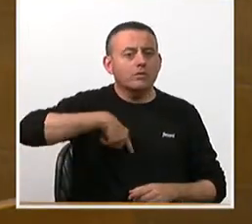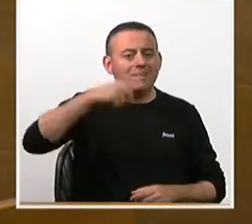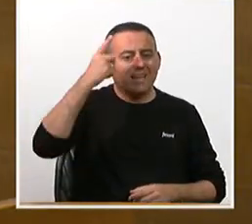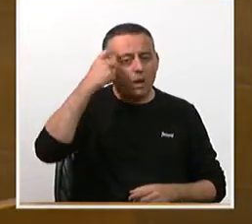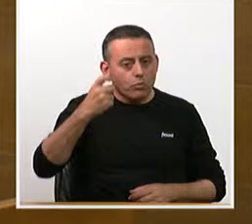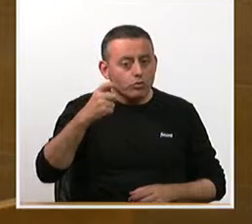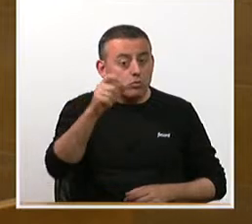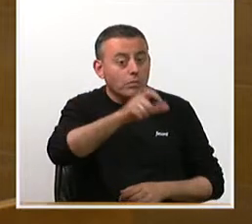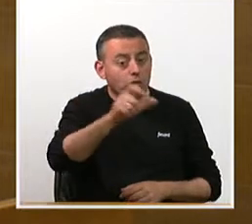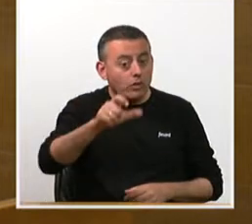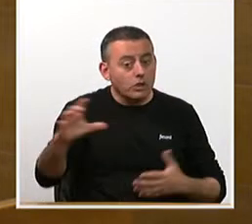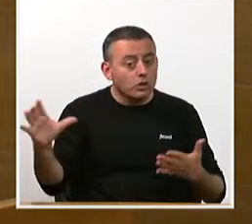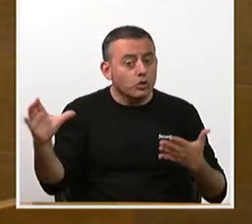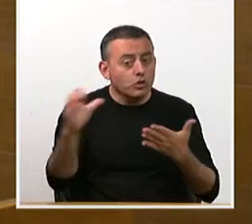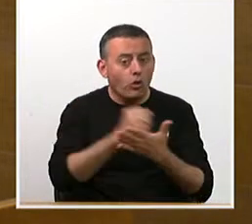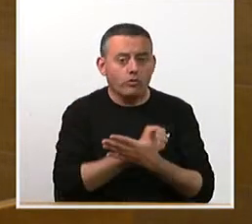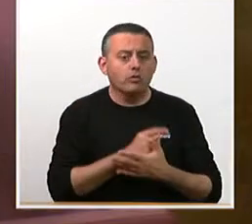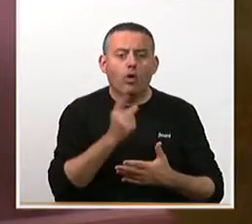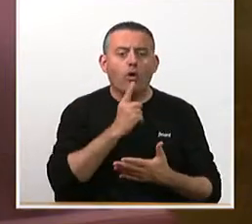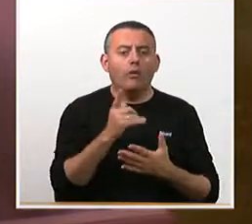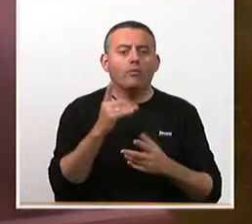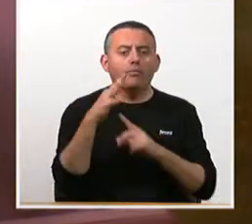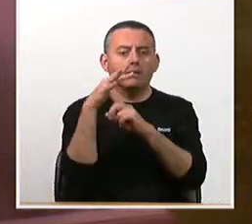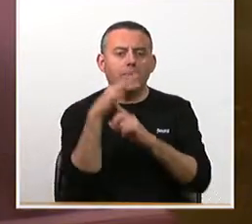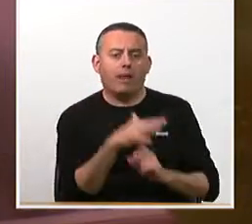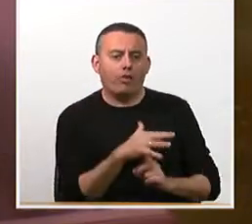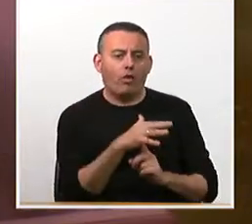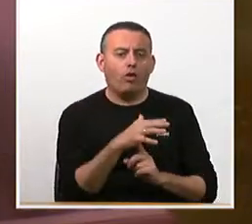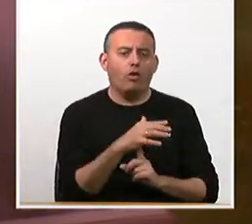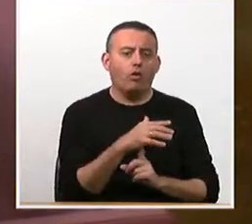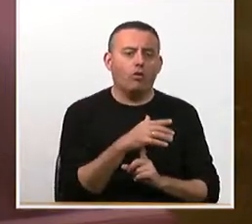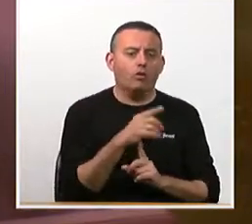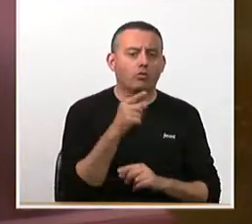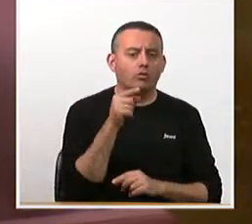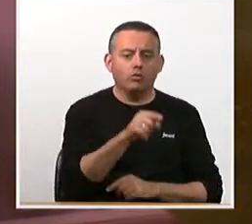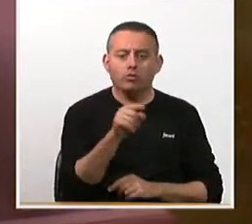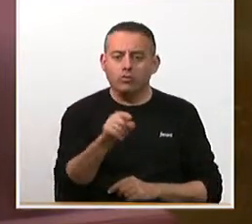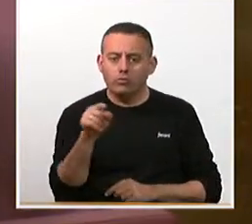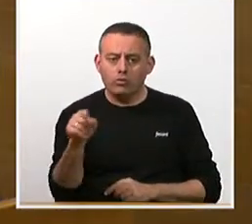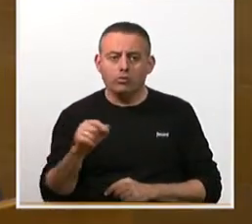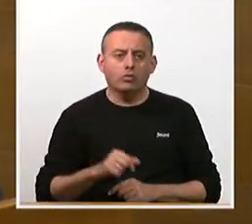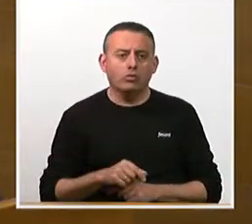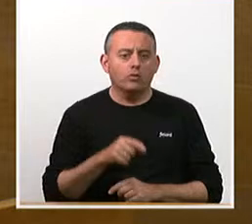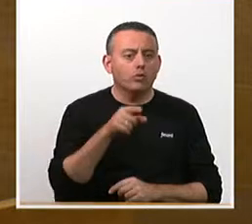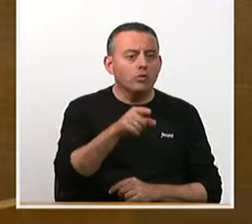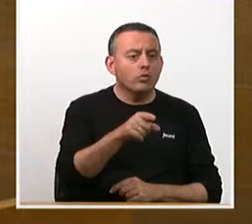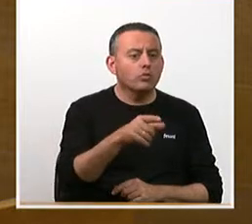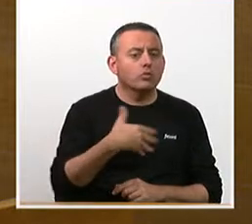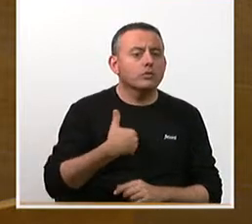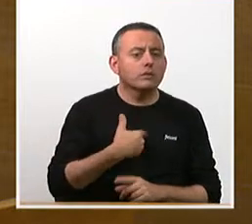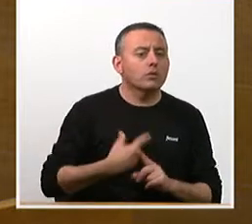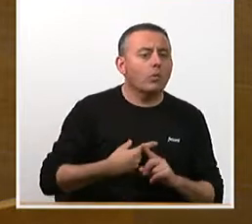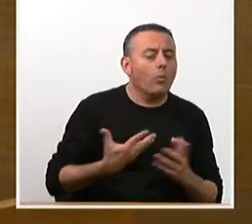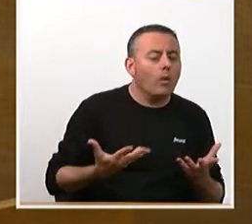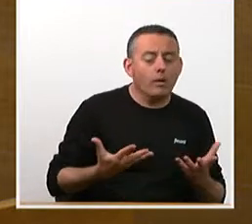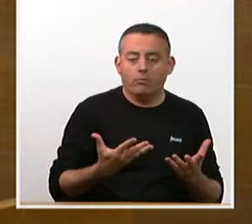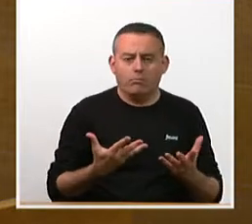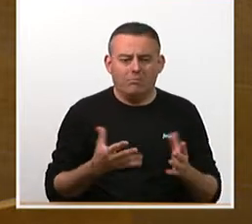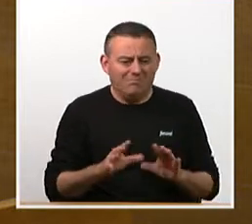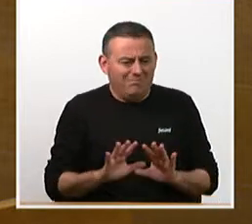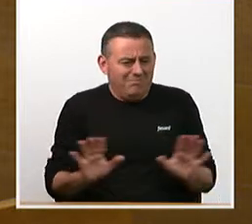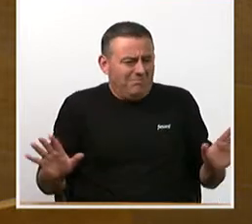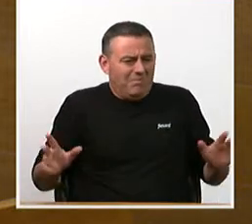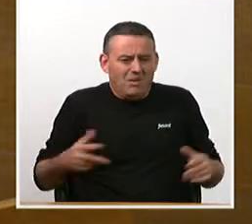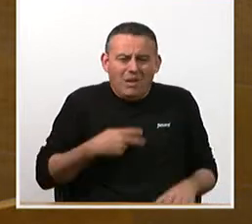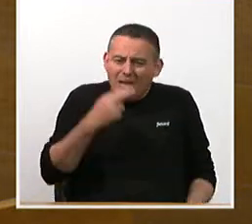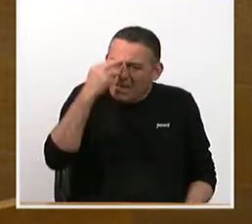ni discriminamos ni preguntamos a nadie por su sexualidad como no podía ser de otra manera respetamos profundamente La orientación sexual de